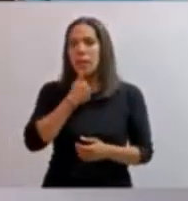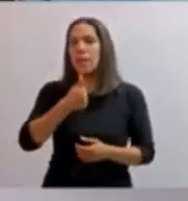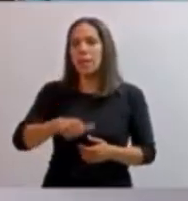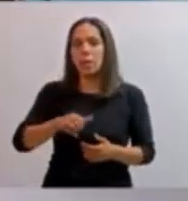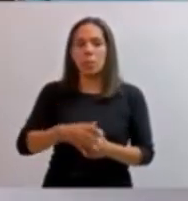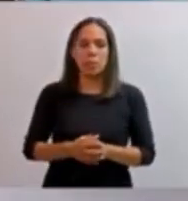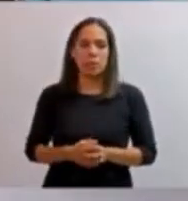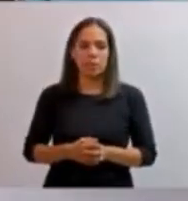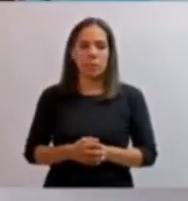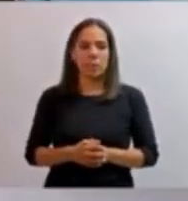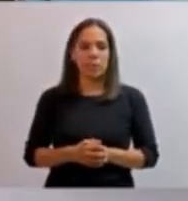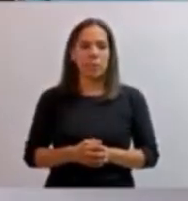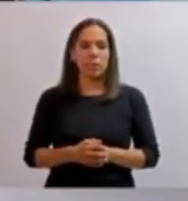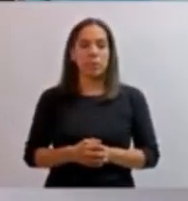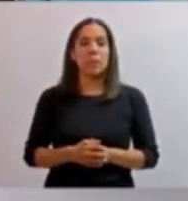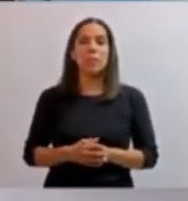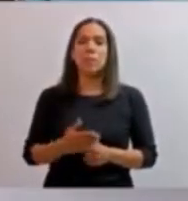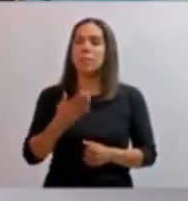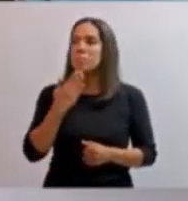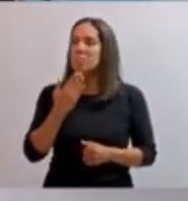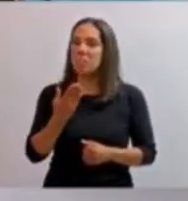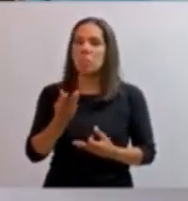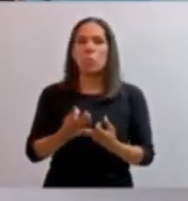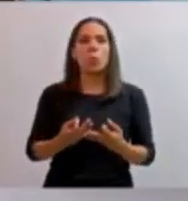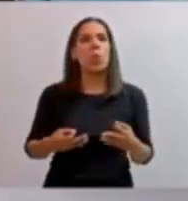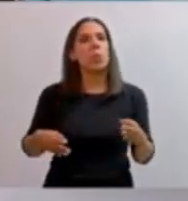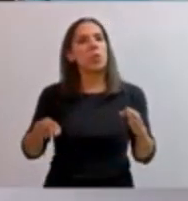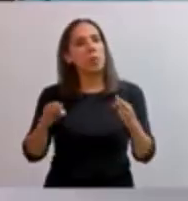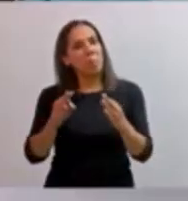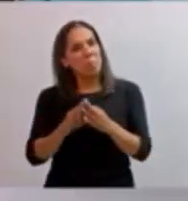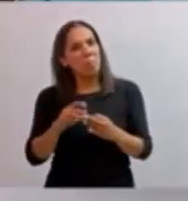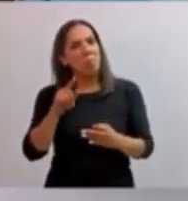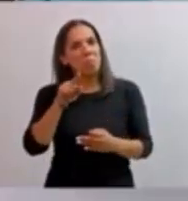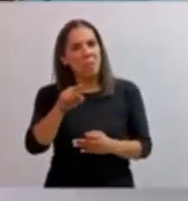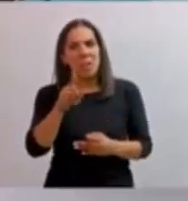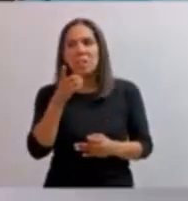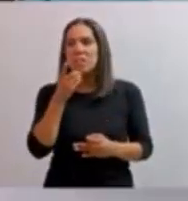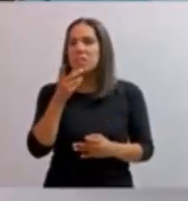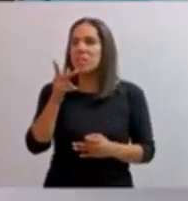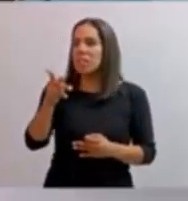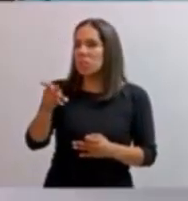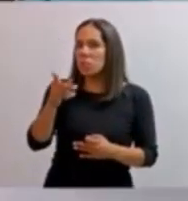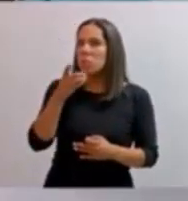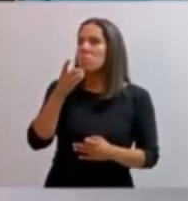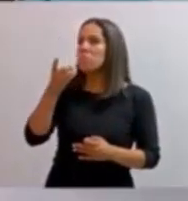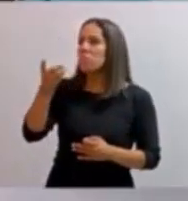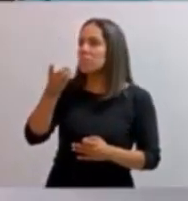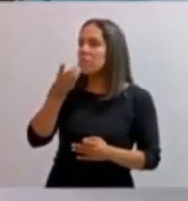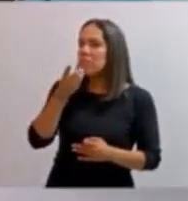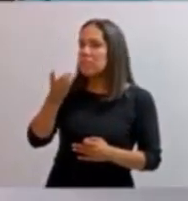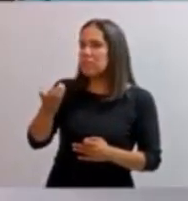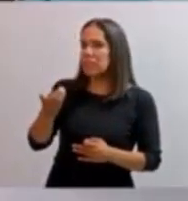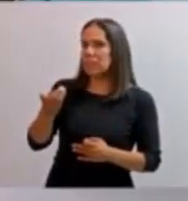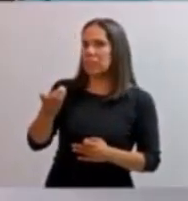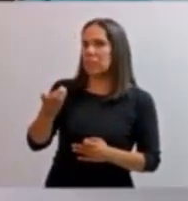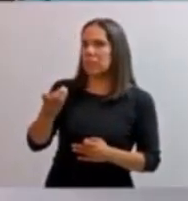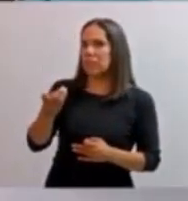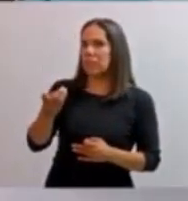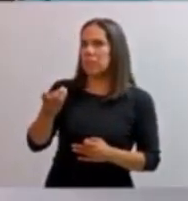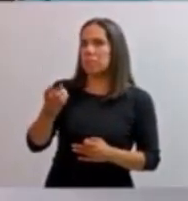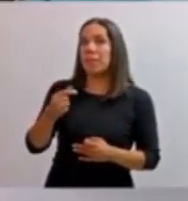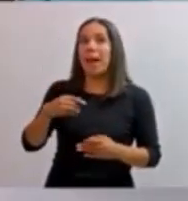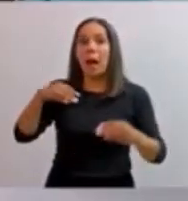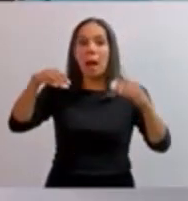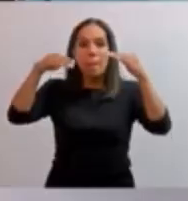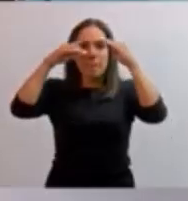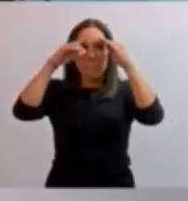me parece esencial lo que usted recupera. Yo creo que es hacia donde queremos ir y algunos ya